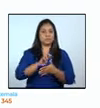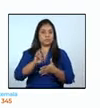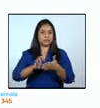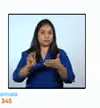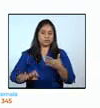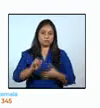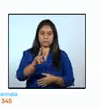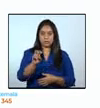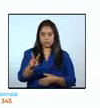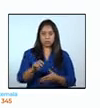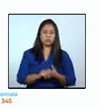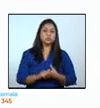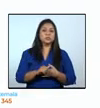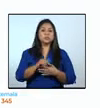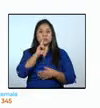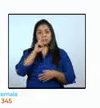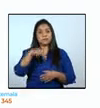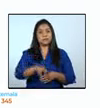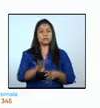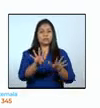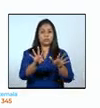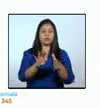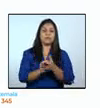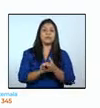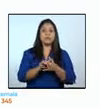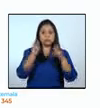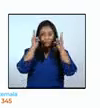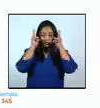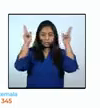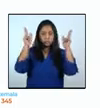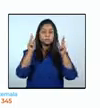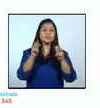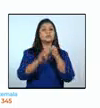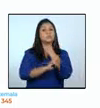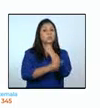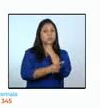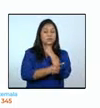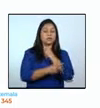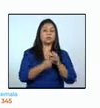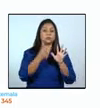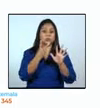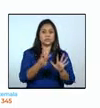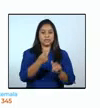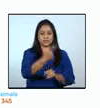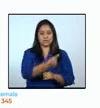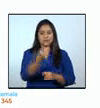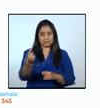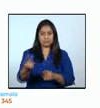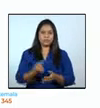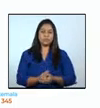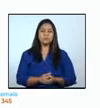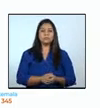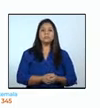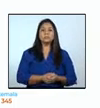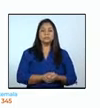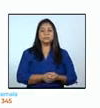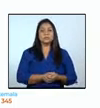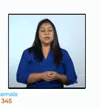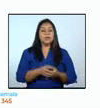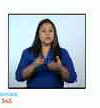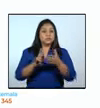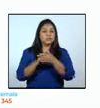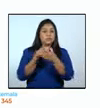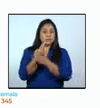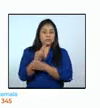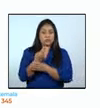22, Chimaltenango 9, Suchitepeques y Huehuetenango con 7 cada uno, Santa Rosa